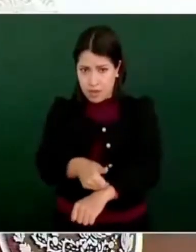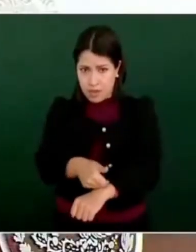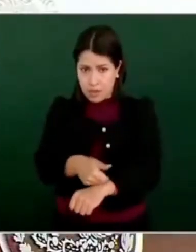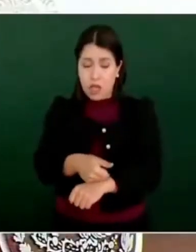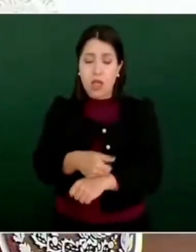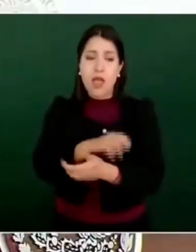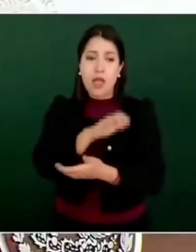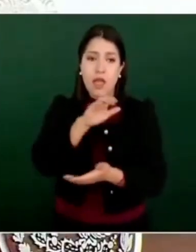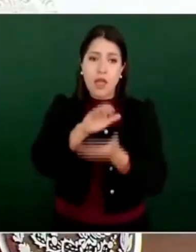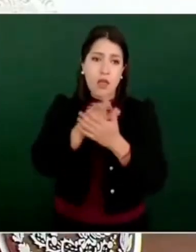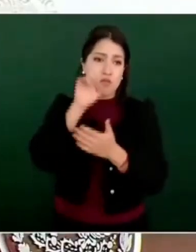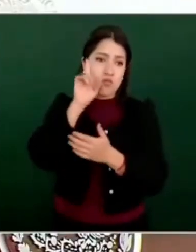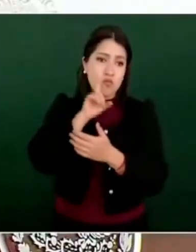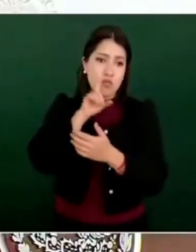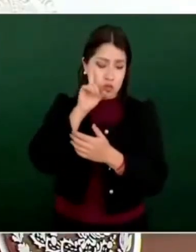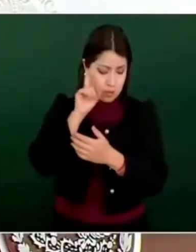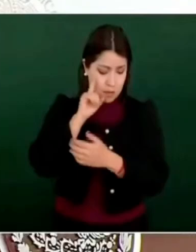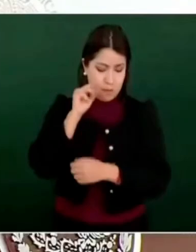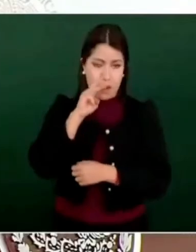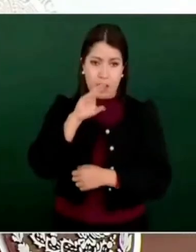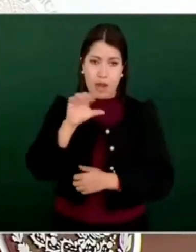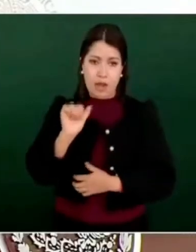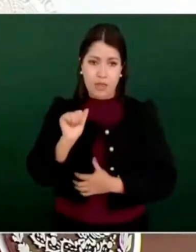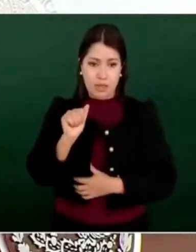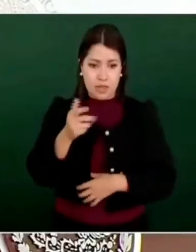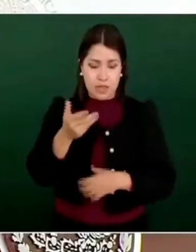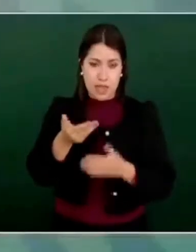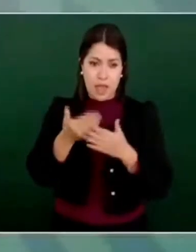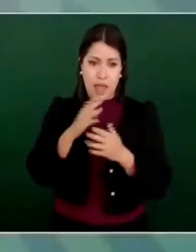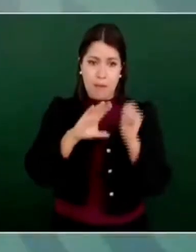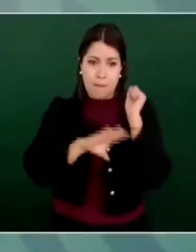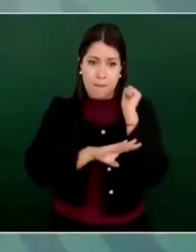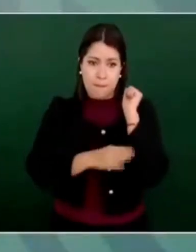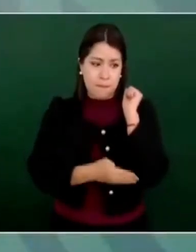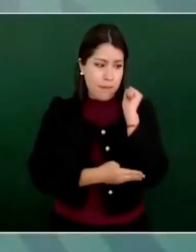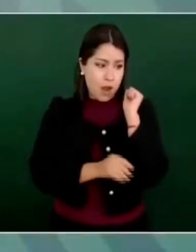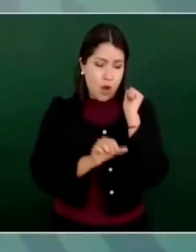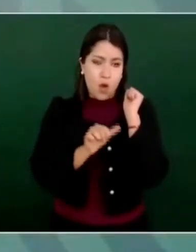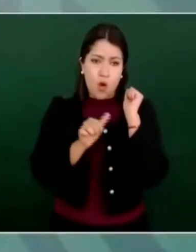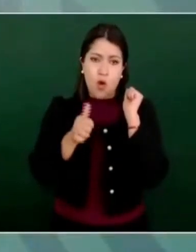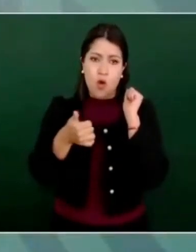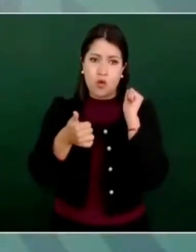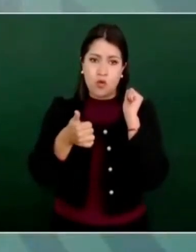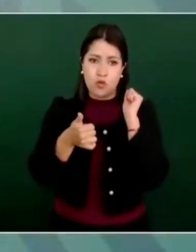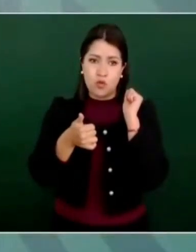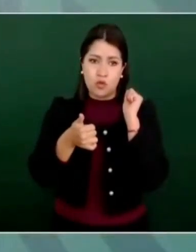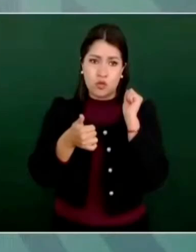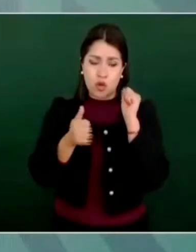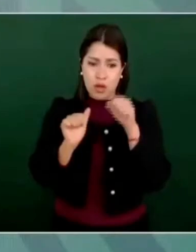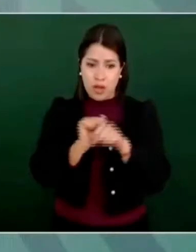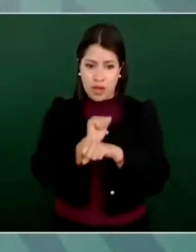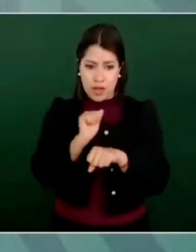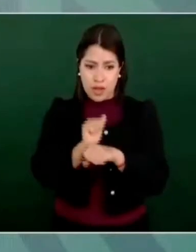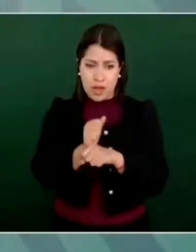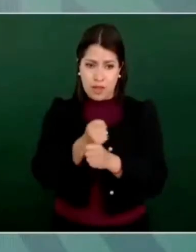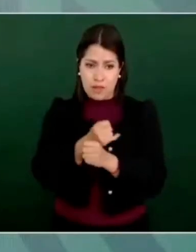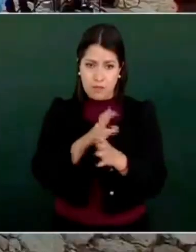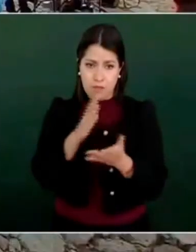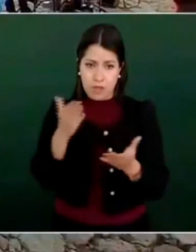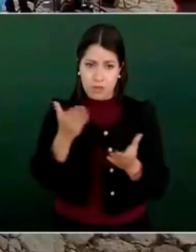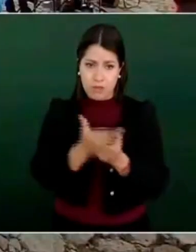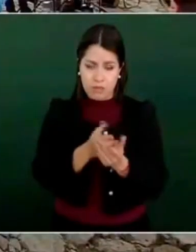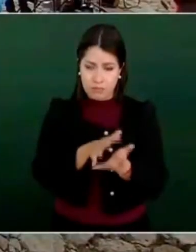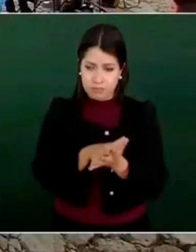por su esposa Margarita, que estaba embarazada, y en otros carros iban los archivos de la República,